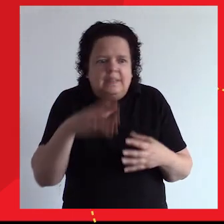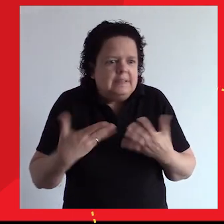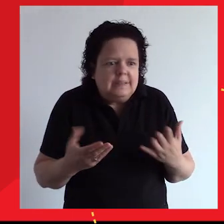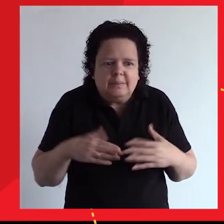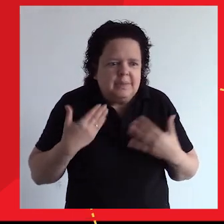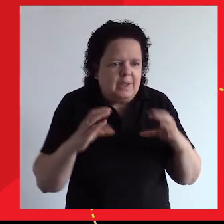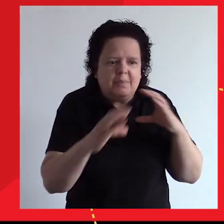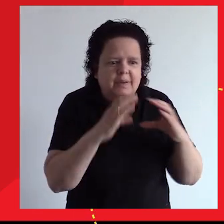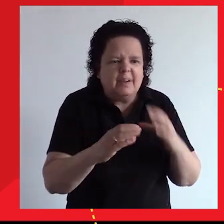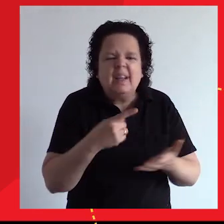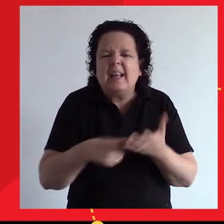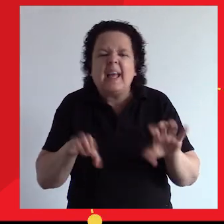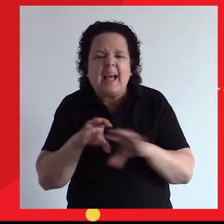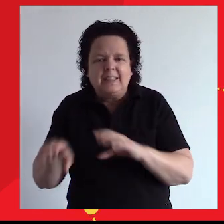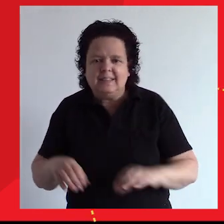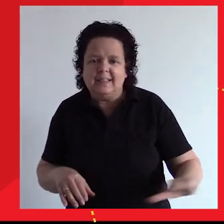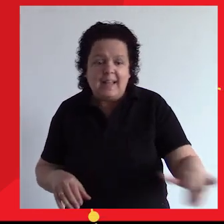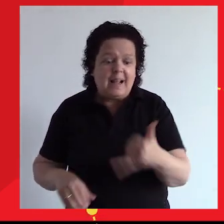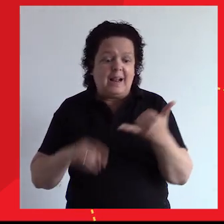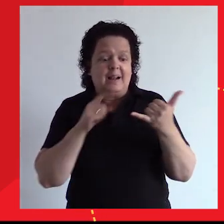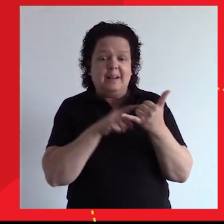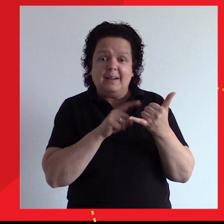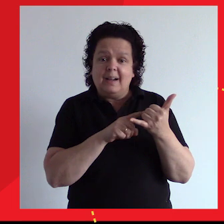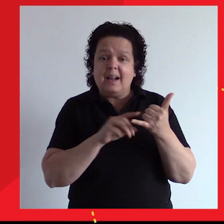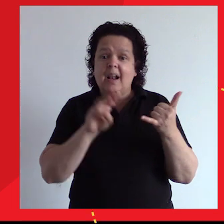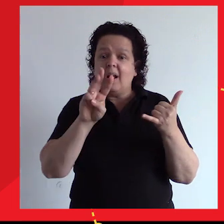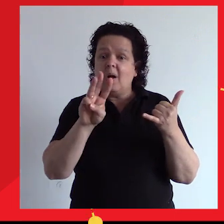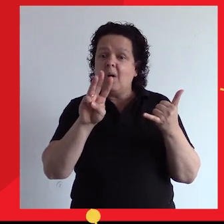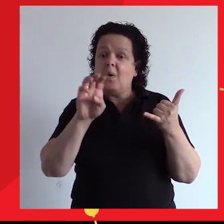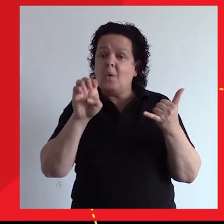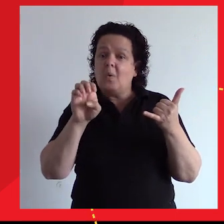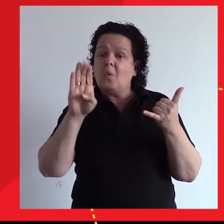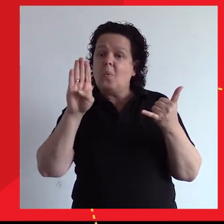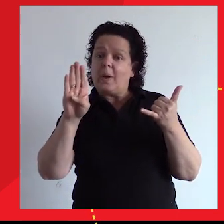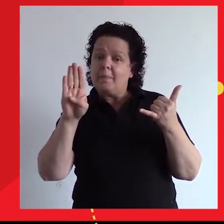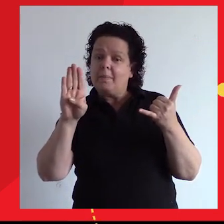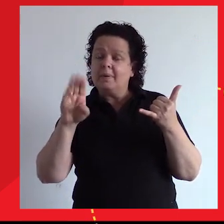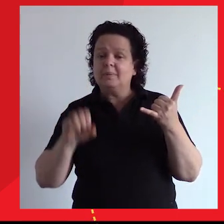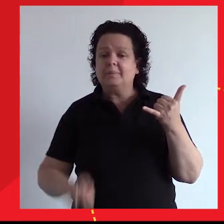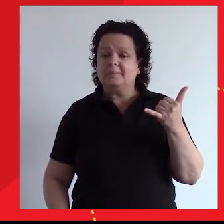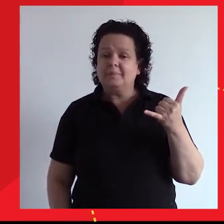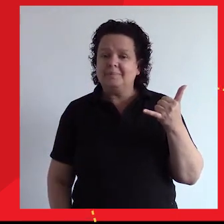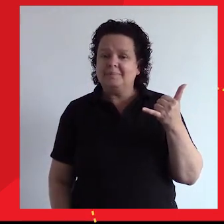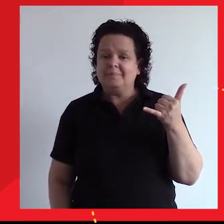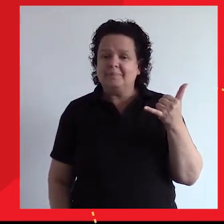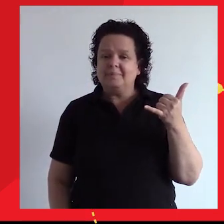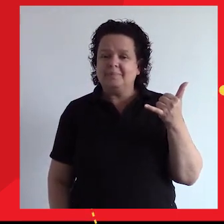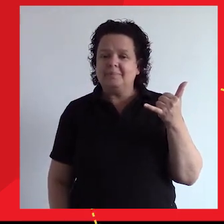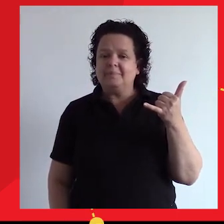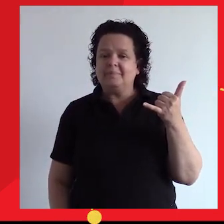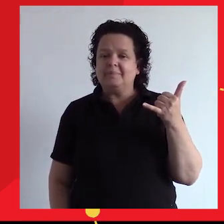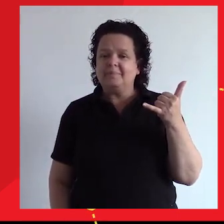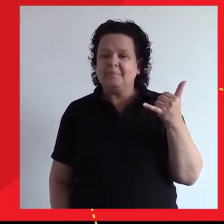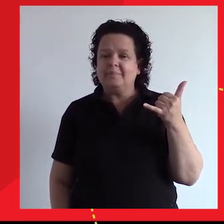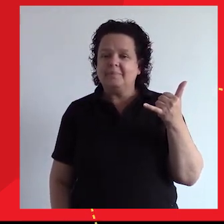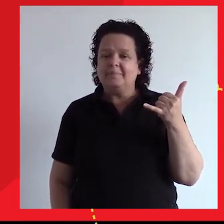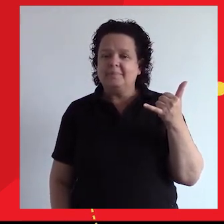para comunicarte, ¿qué debes hacer? Ingresa desde tu celular a nuestro portal web